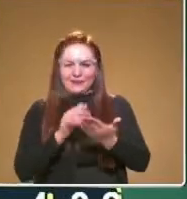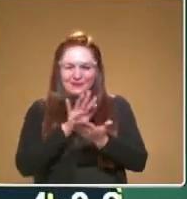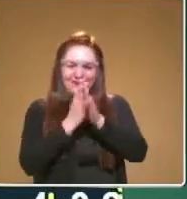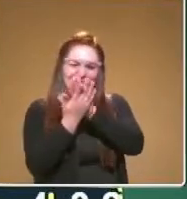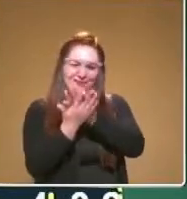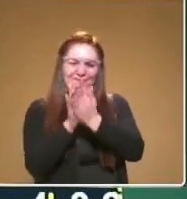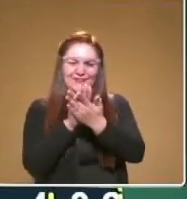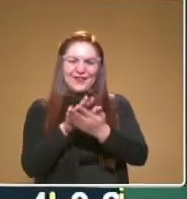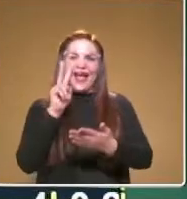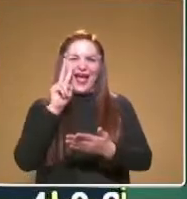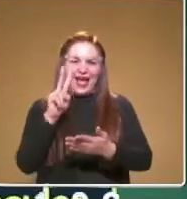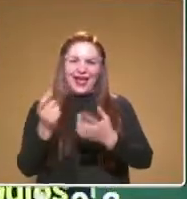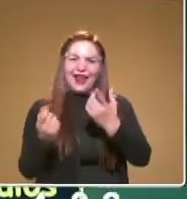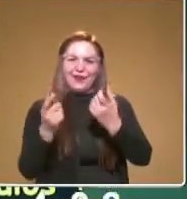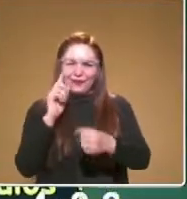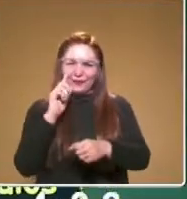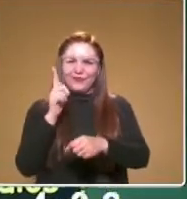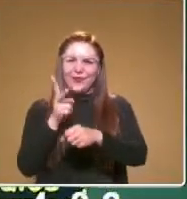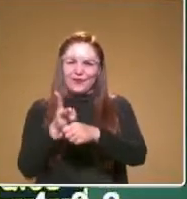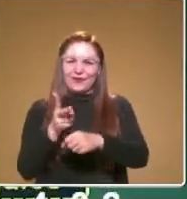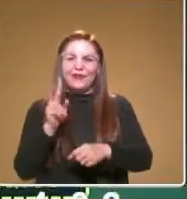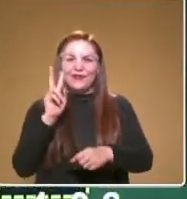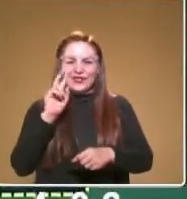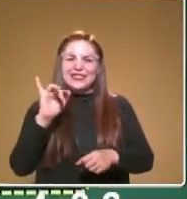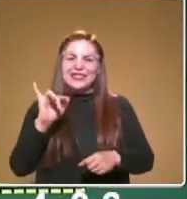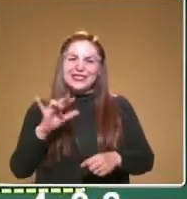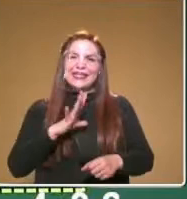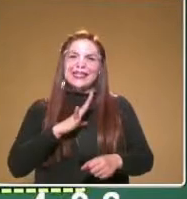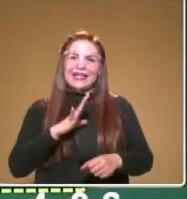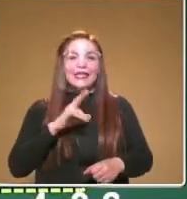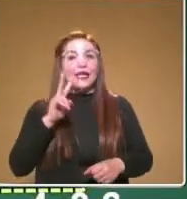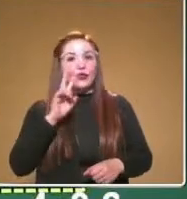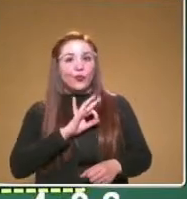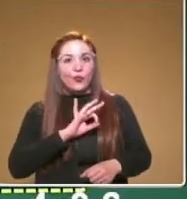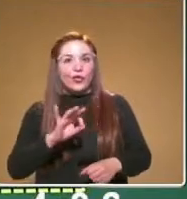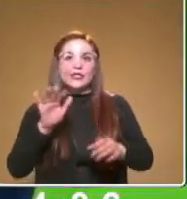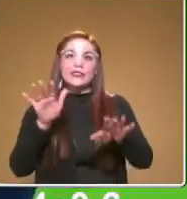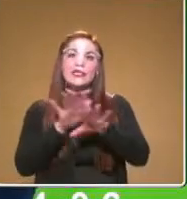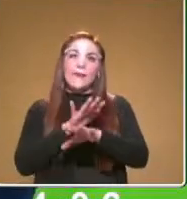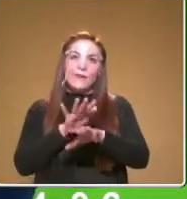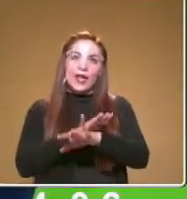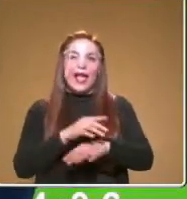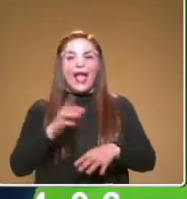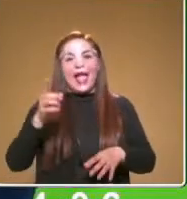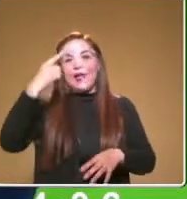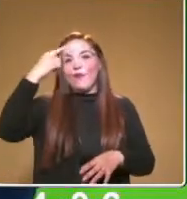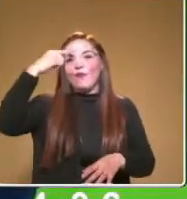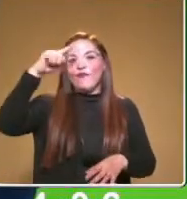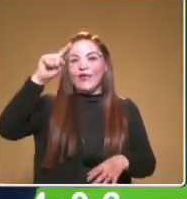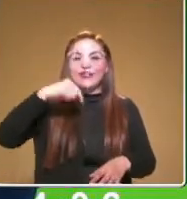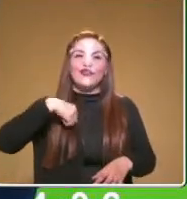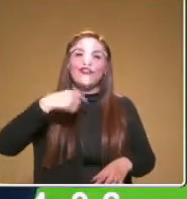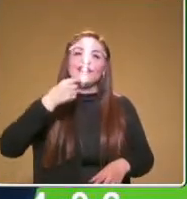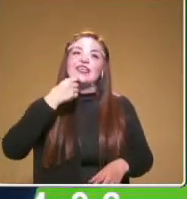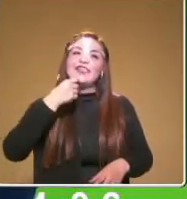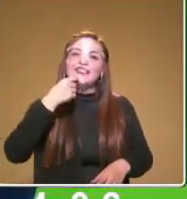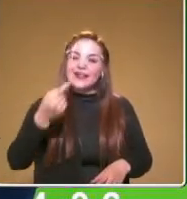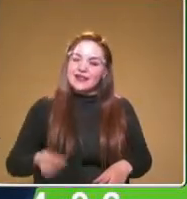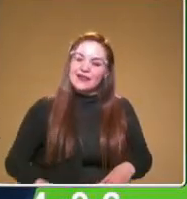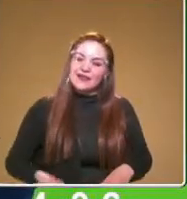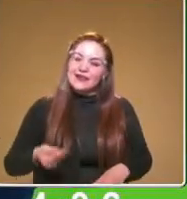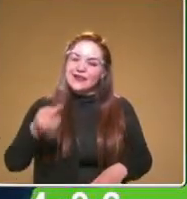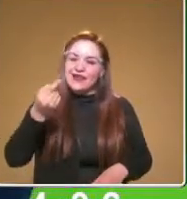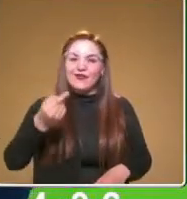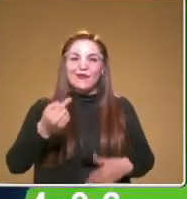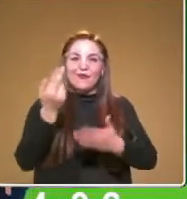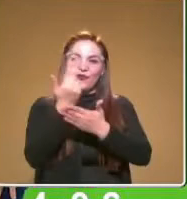tanto la capacidad hay para dibujar de un lado al otro. Y tú vas a decir, ay, esto es bien fácil de dibujar, ya me lo podían hacer desde... hace mucho